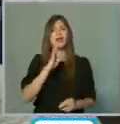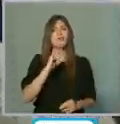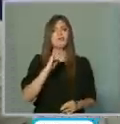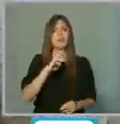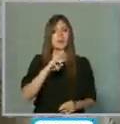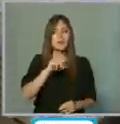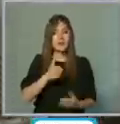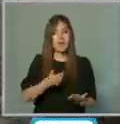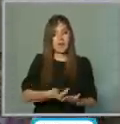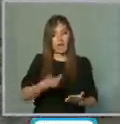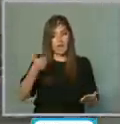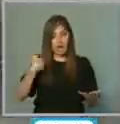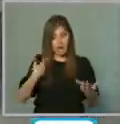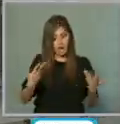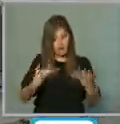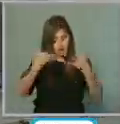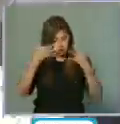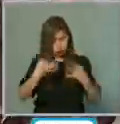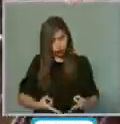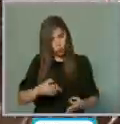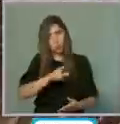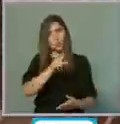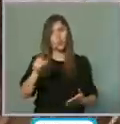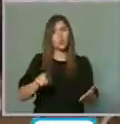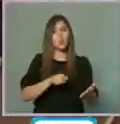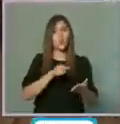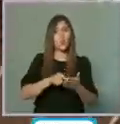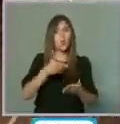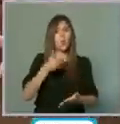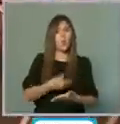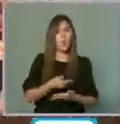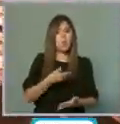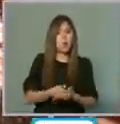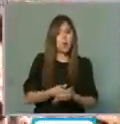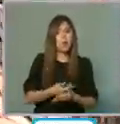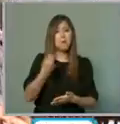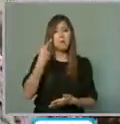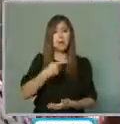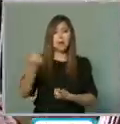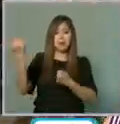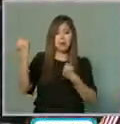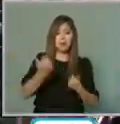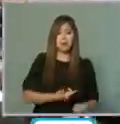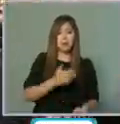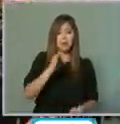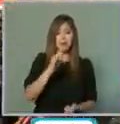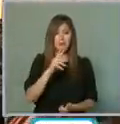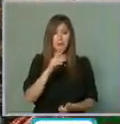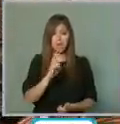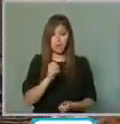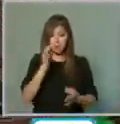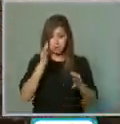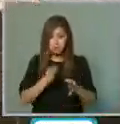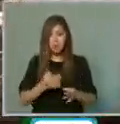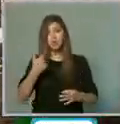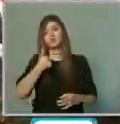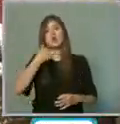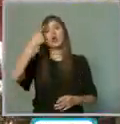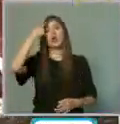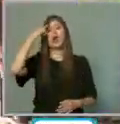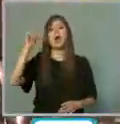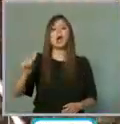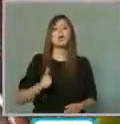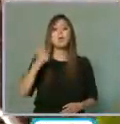trabajarse fresco y en lugares húmedos. Pero aquí ya que me llega fresco, lo puedo aprovechar para hacer